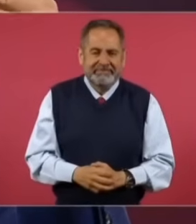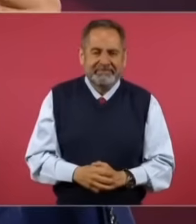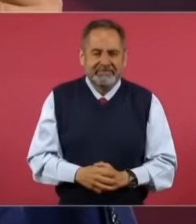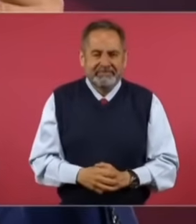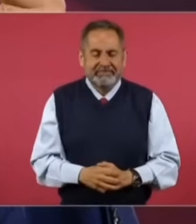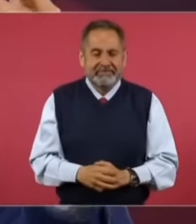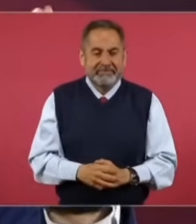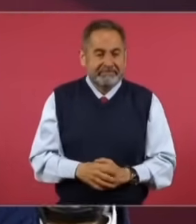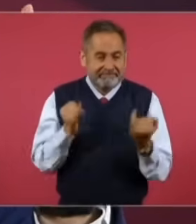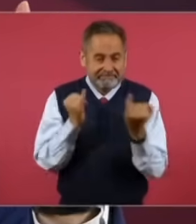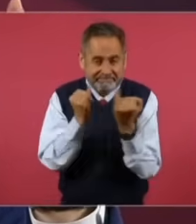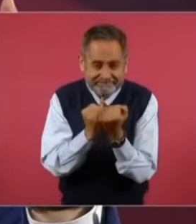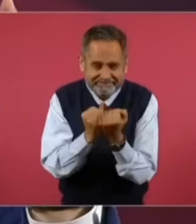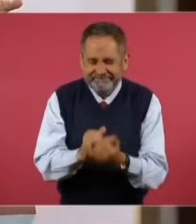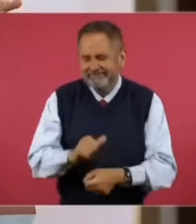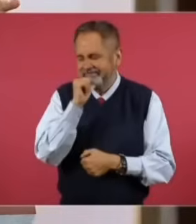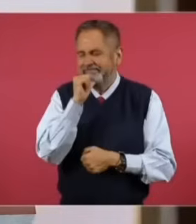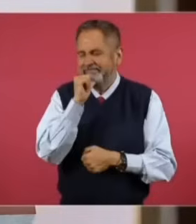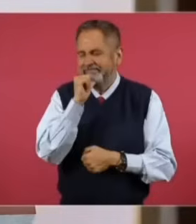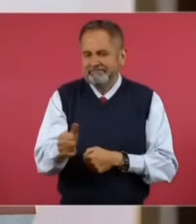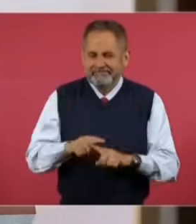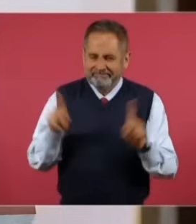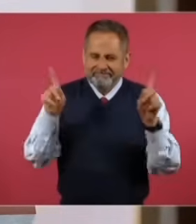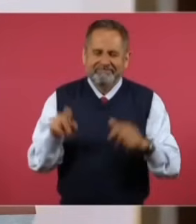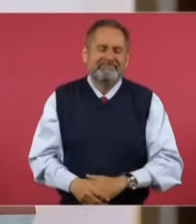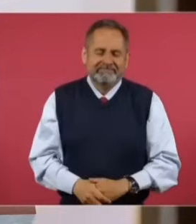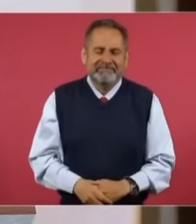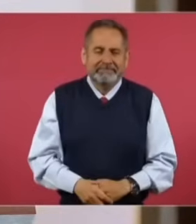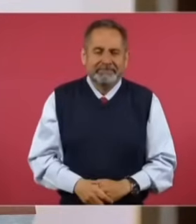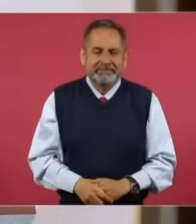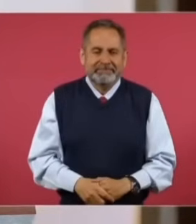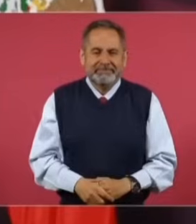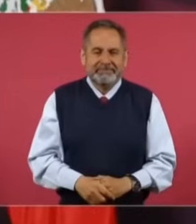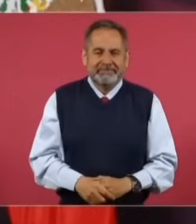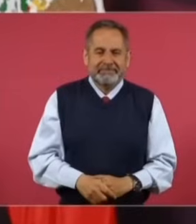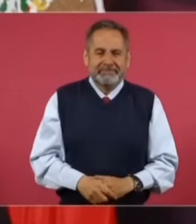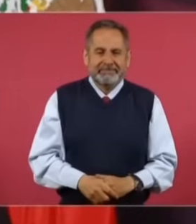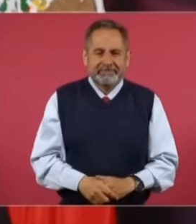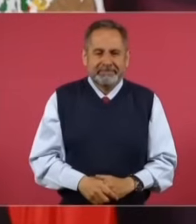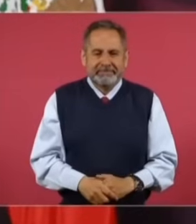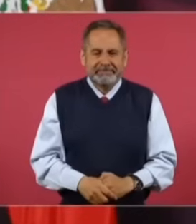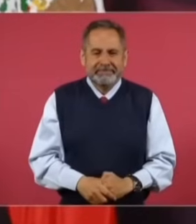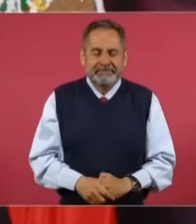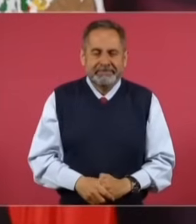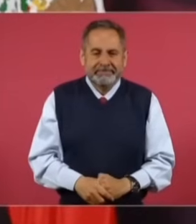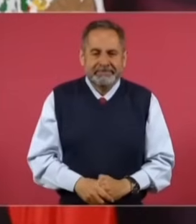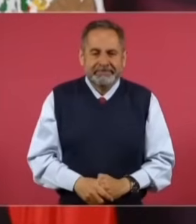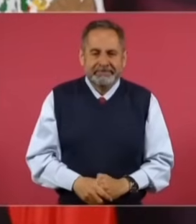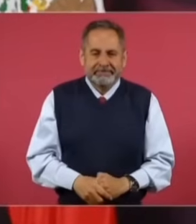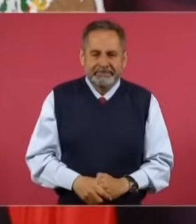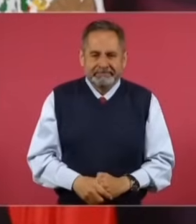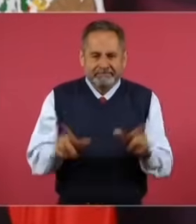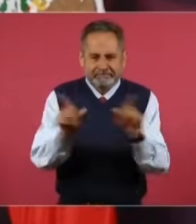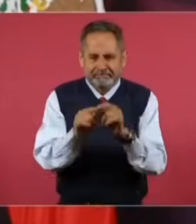No somos iguales. Así de sencillo.